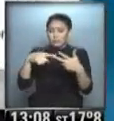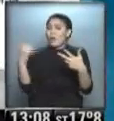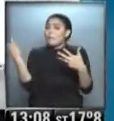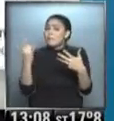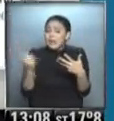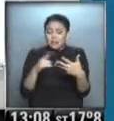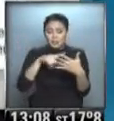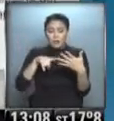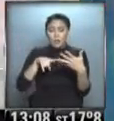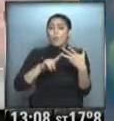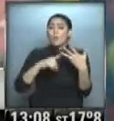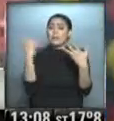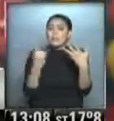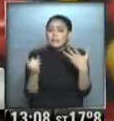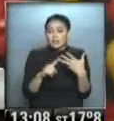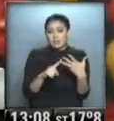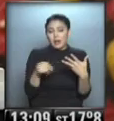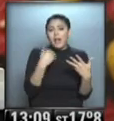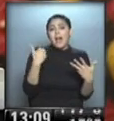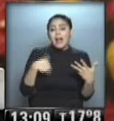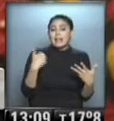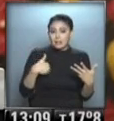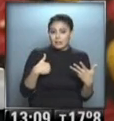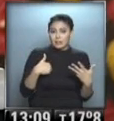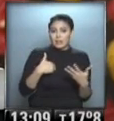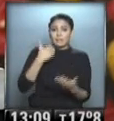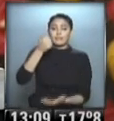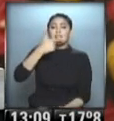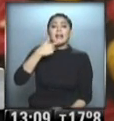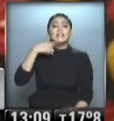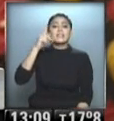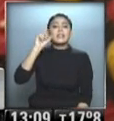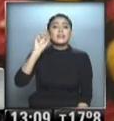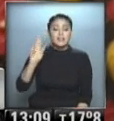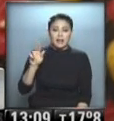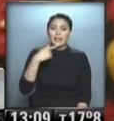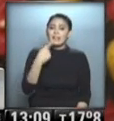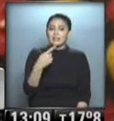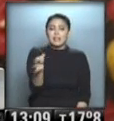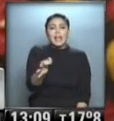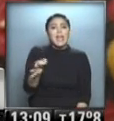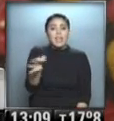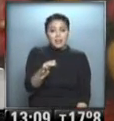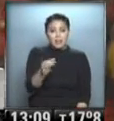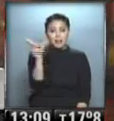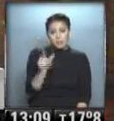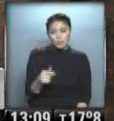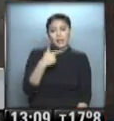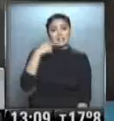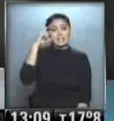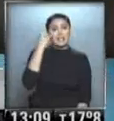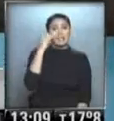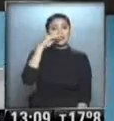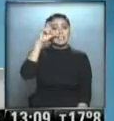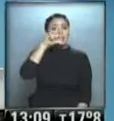Tercer mentira, cuarta mentira, que la Argentina, a pedido del Ascar, había sacado a la isla, a la República Seychelles, de los